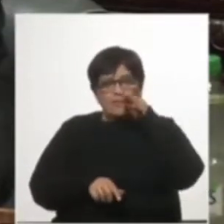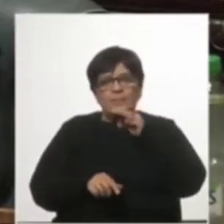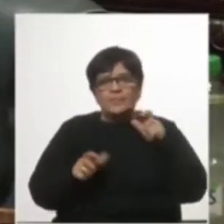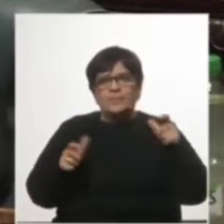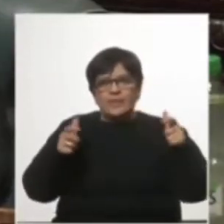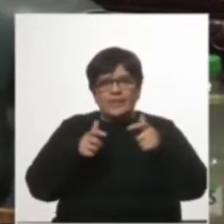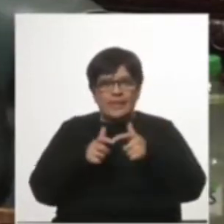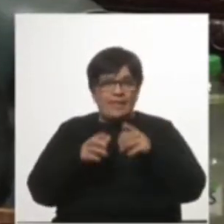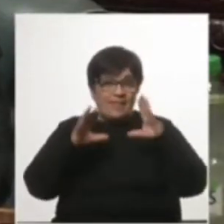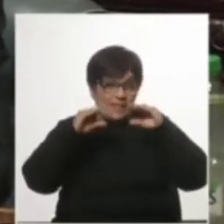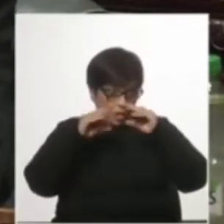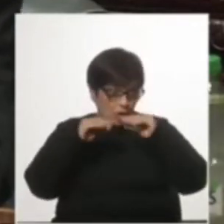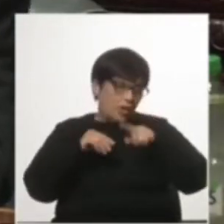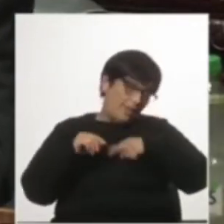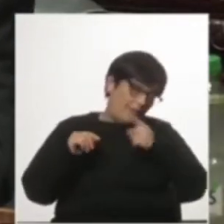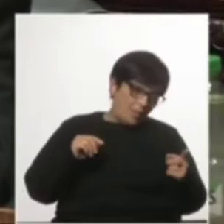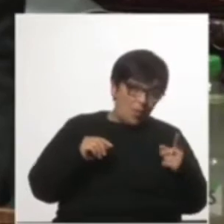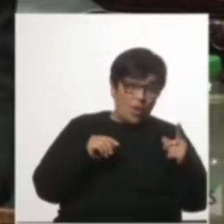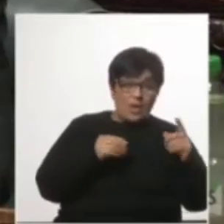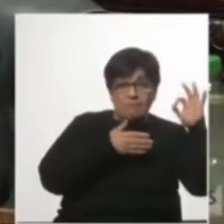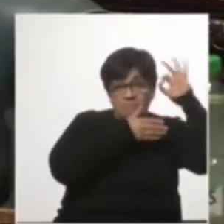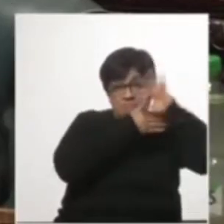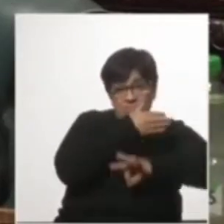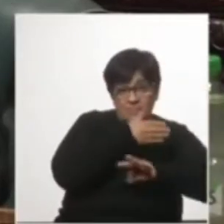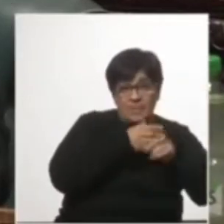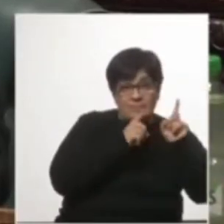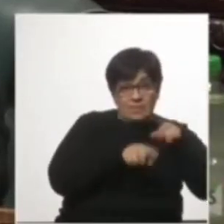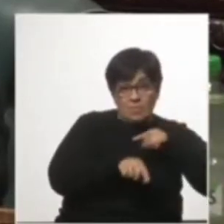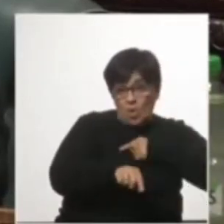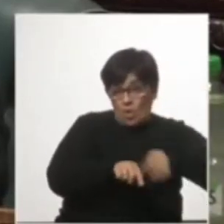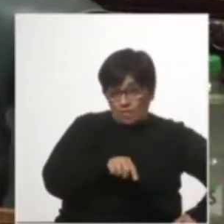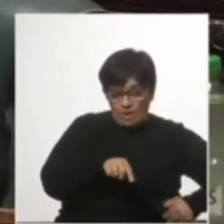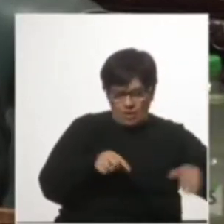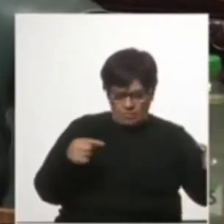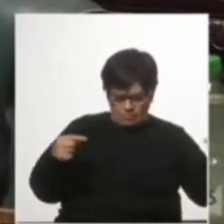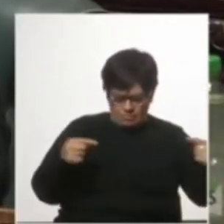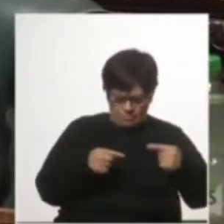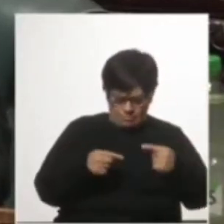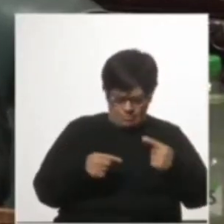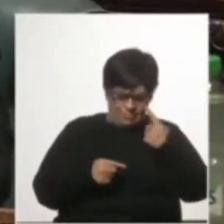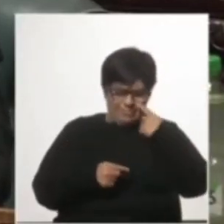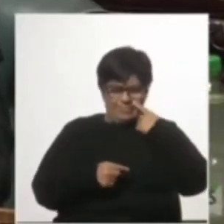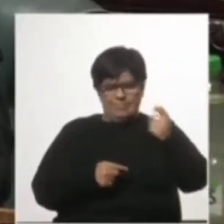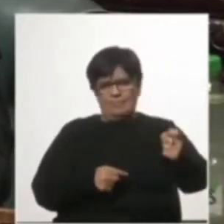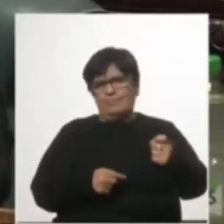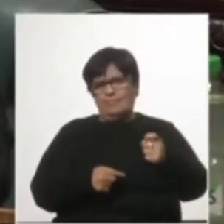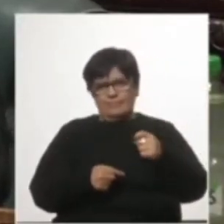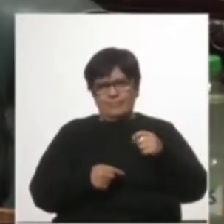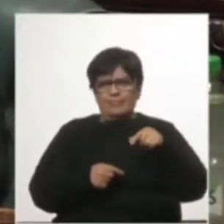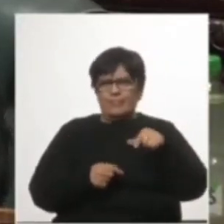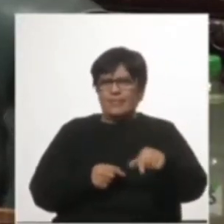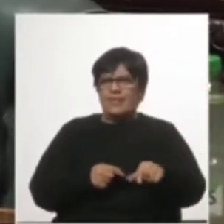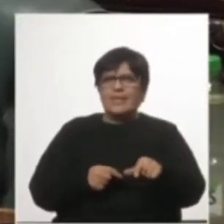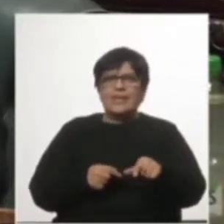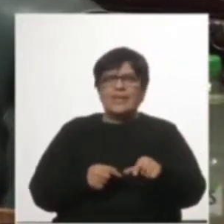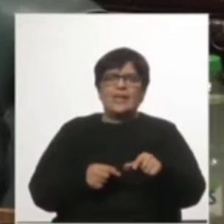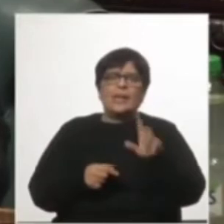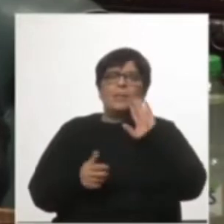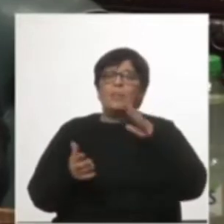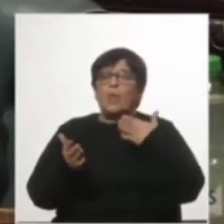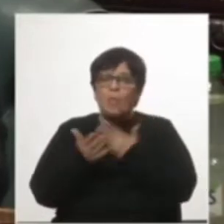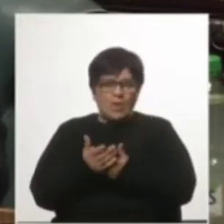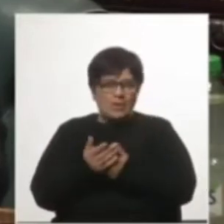en la nochecita hubo una conferencia de prensa del gobierno en donde nosotros identificábamos énfasis y